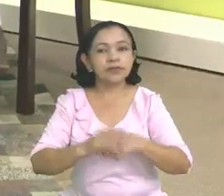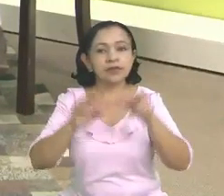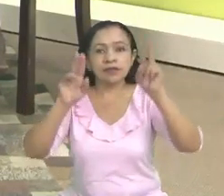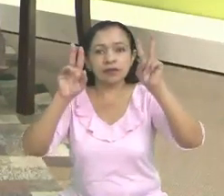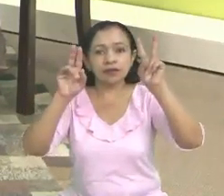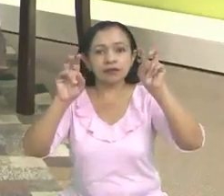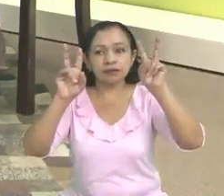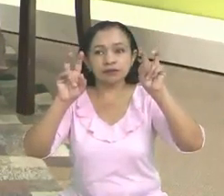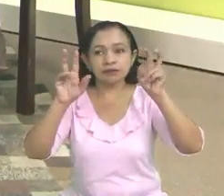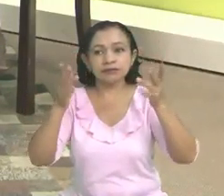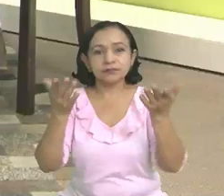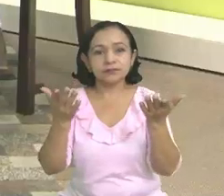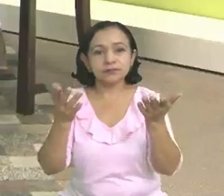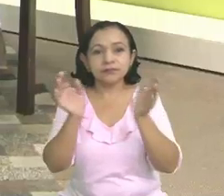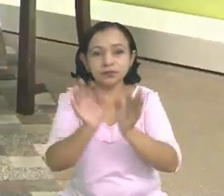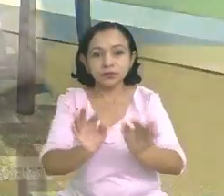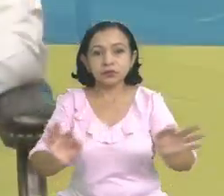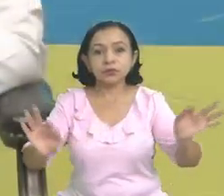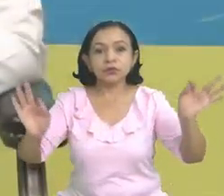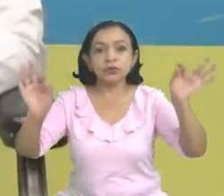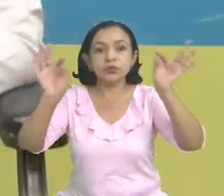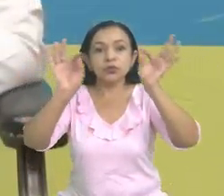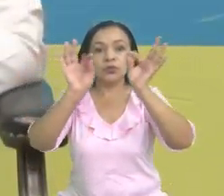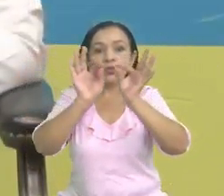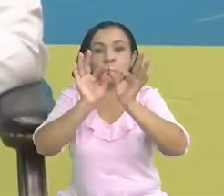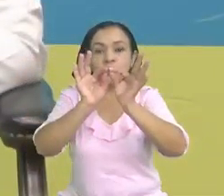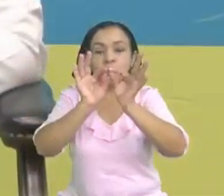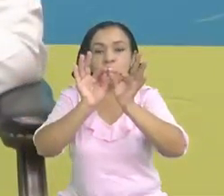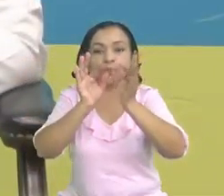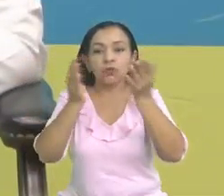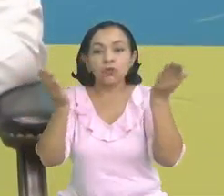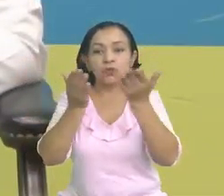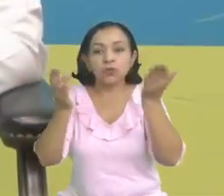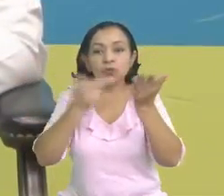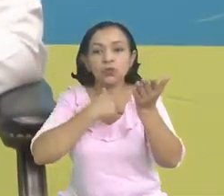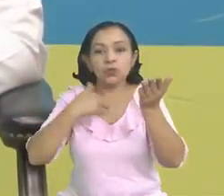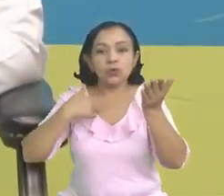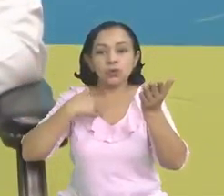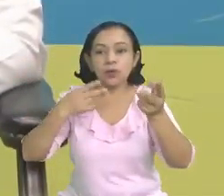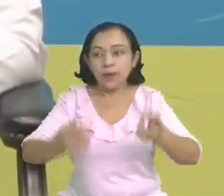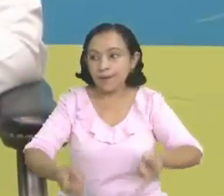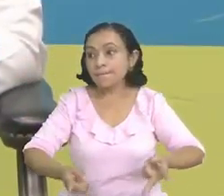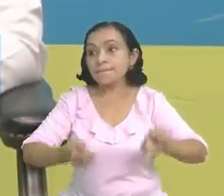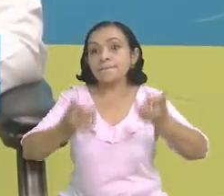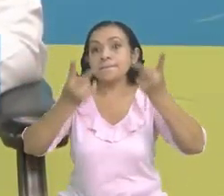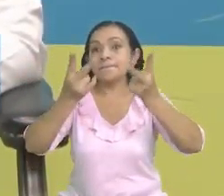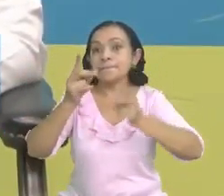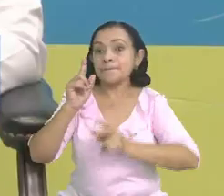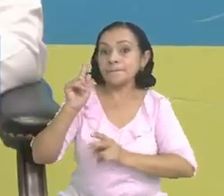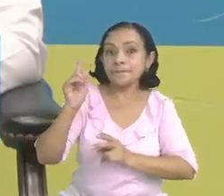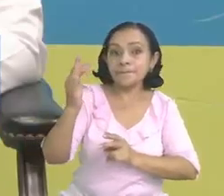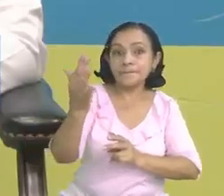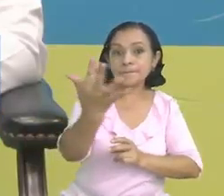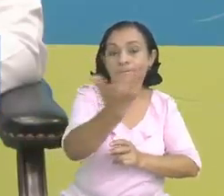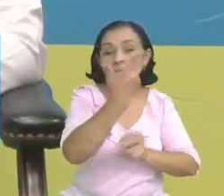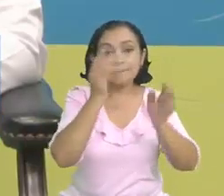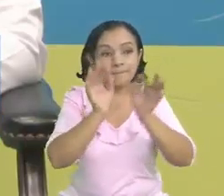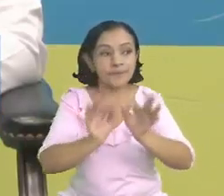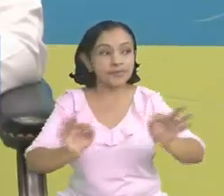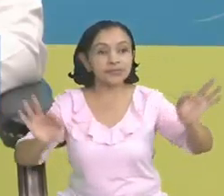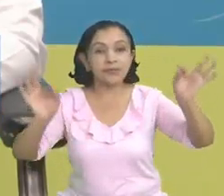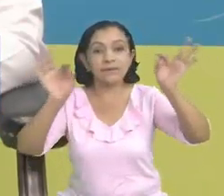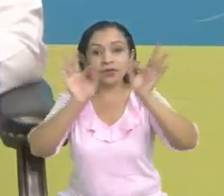de la adolescencia siempre es importante porque al final es una etapa evolutiva de toda la vida de todos, ¿verdad? Todos es una de las partes más